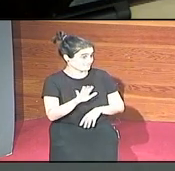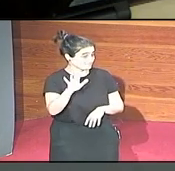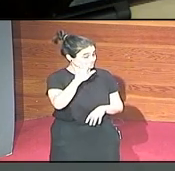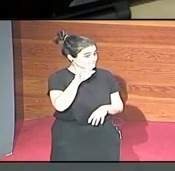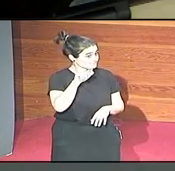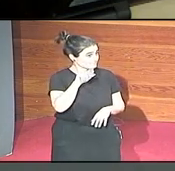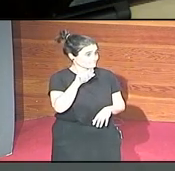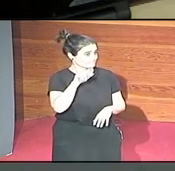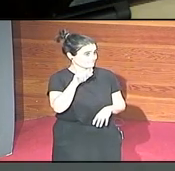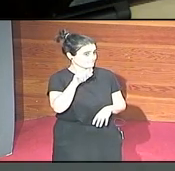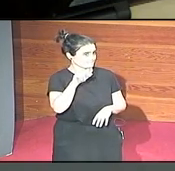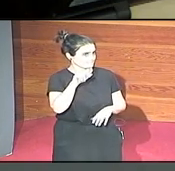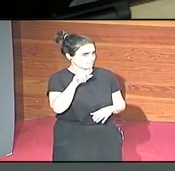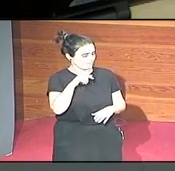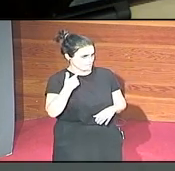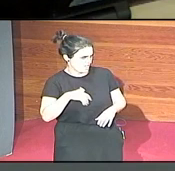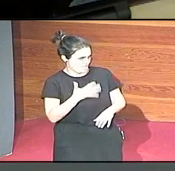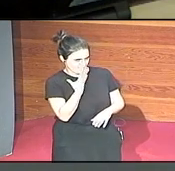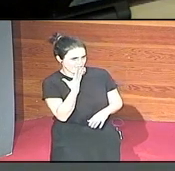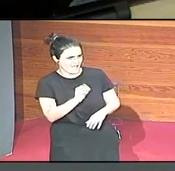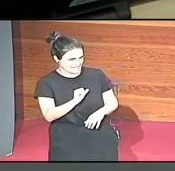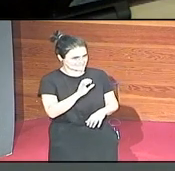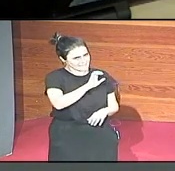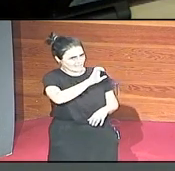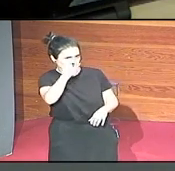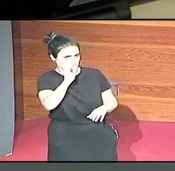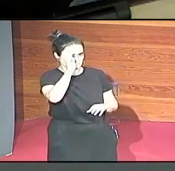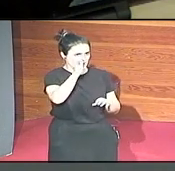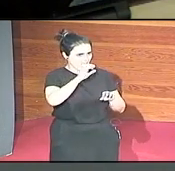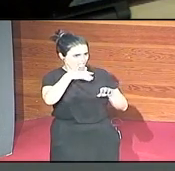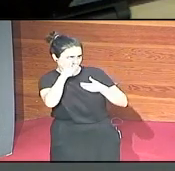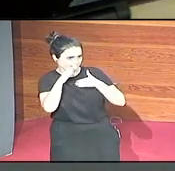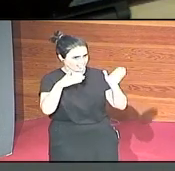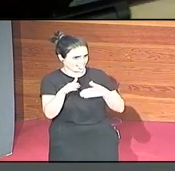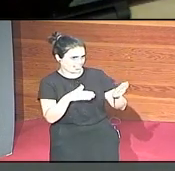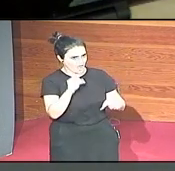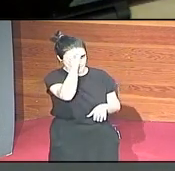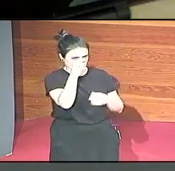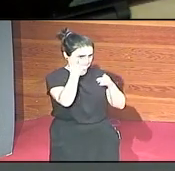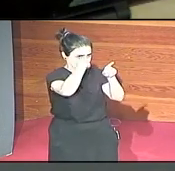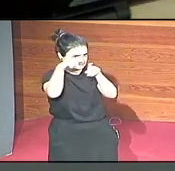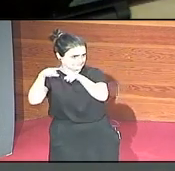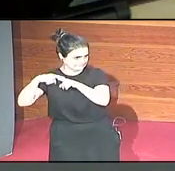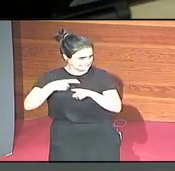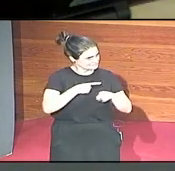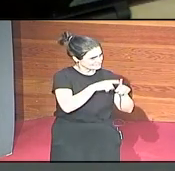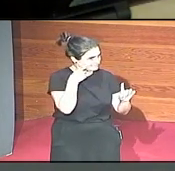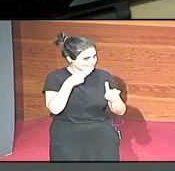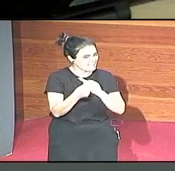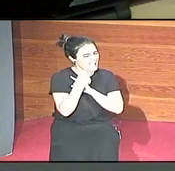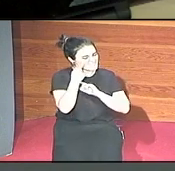ya tiene un talento para eso, dividir el campo occidental en relación a las estrategias a